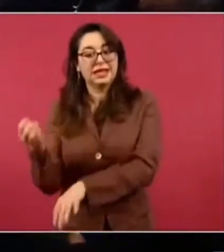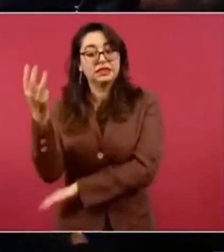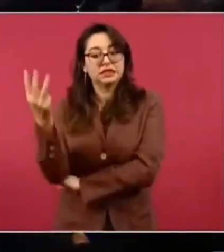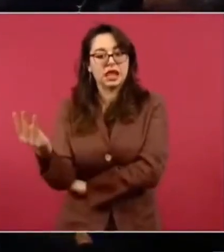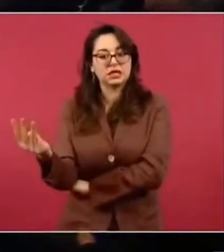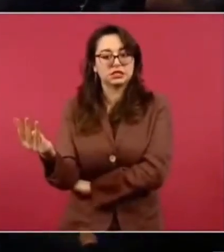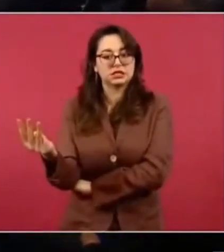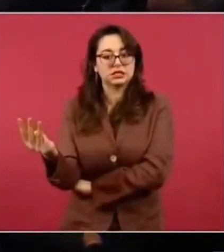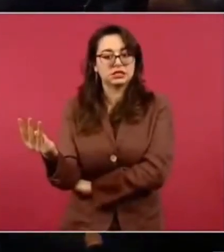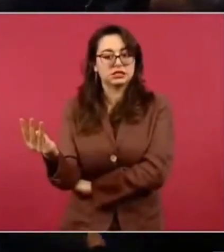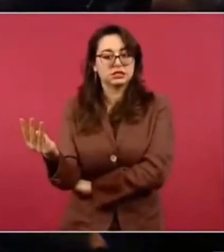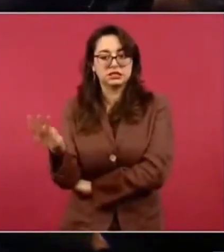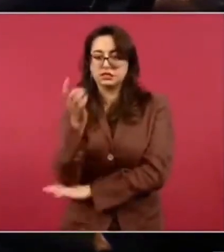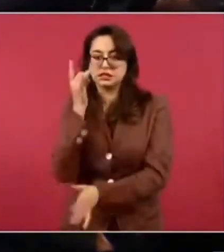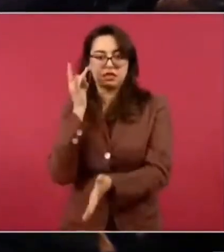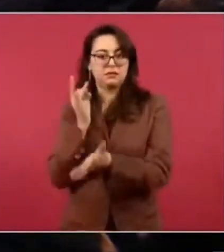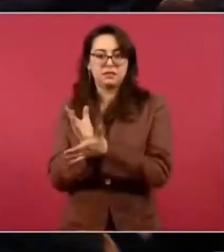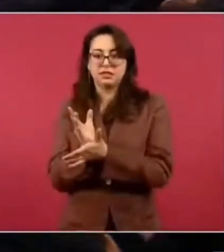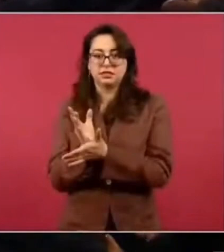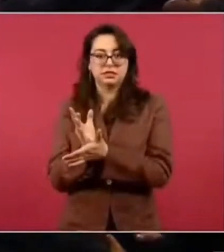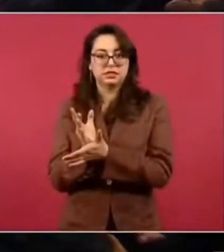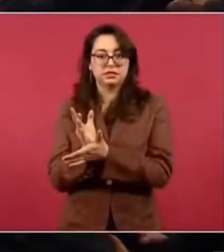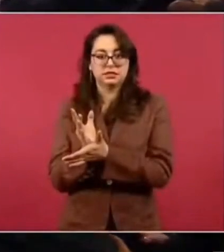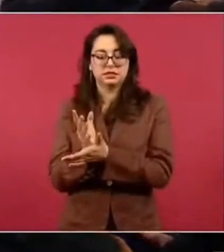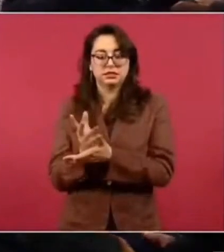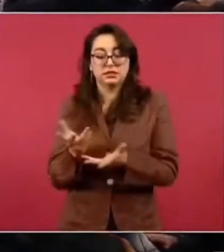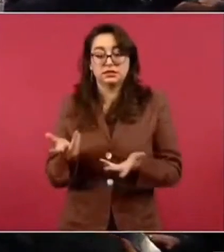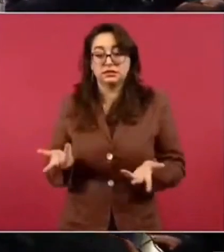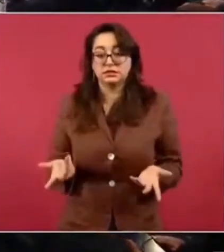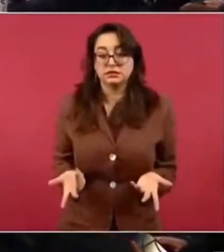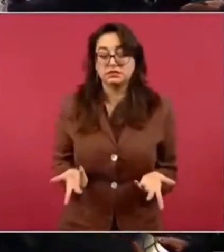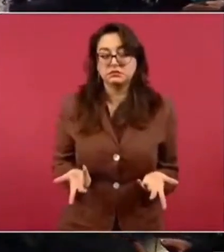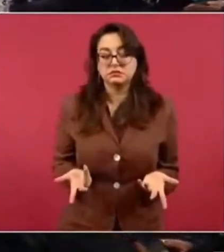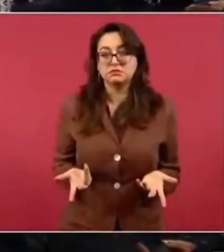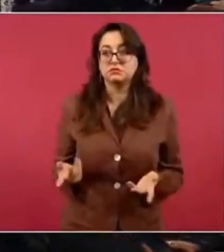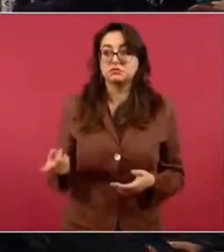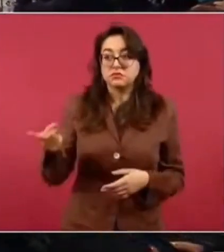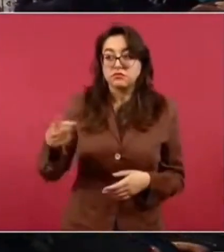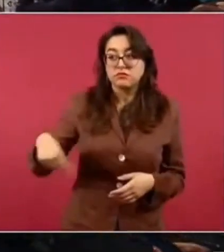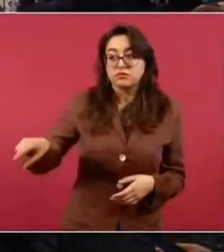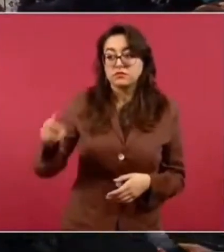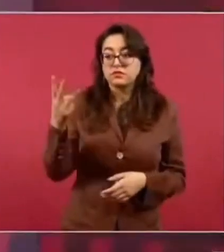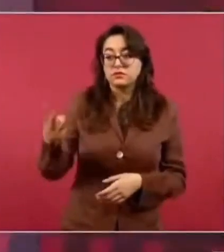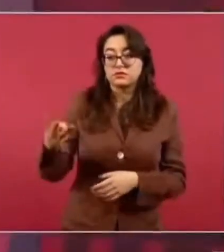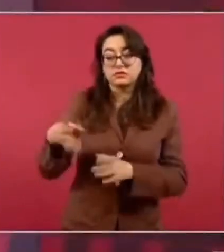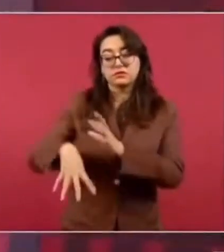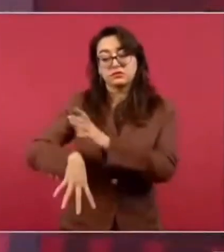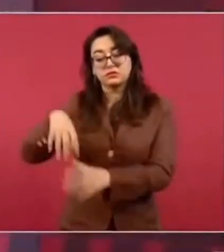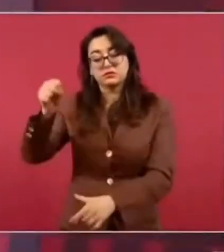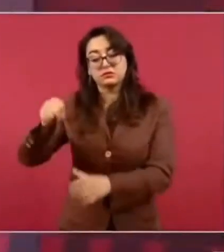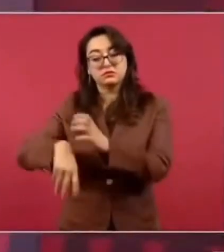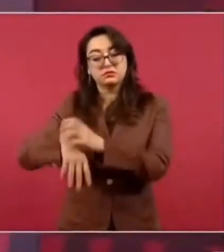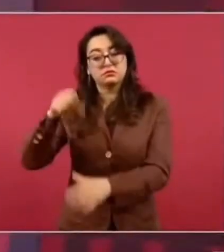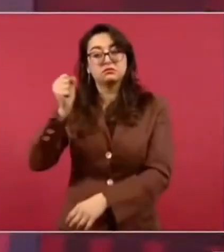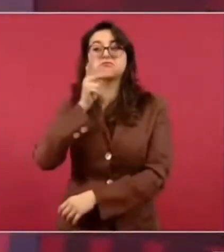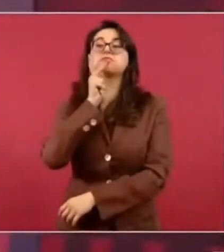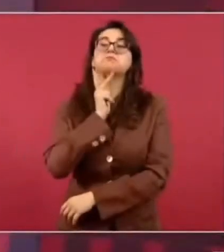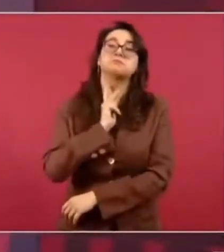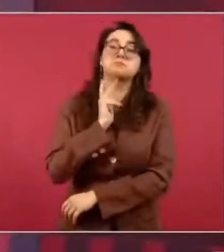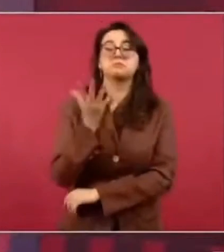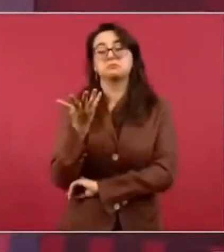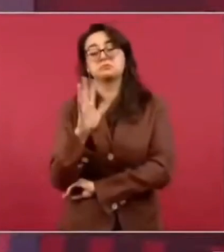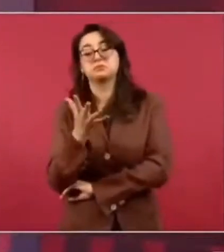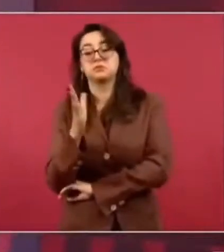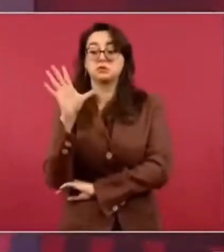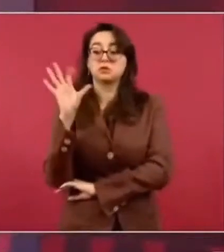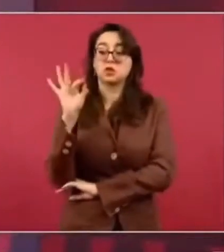están en producción. En total deben de estar extrayendo como 40 mil barriles de